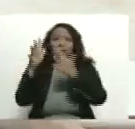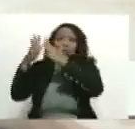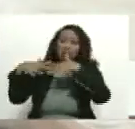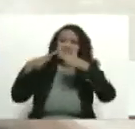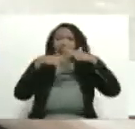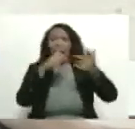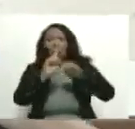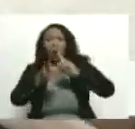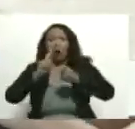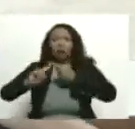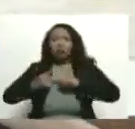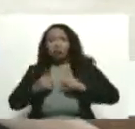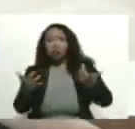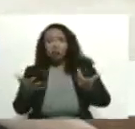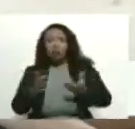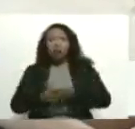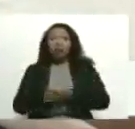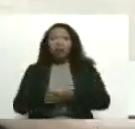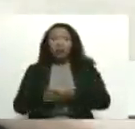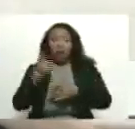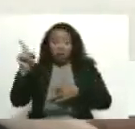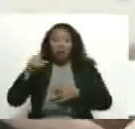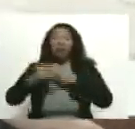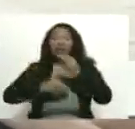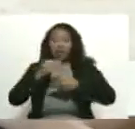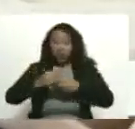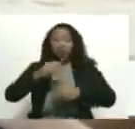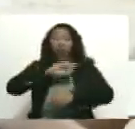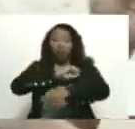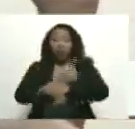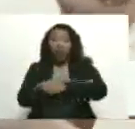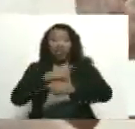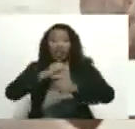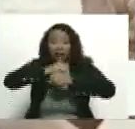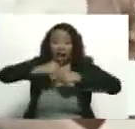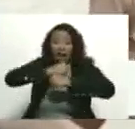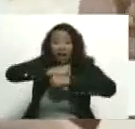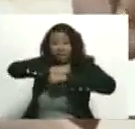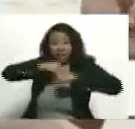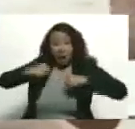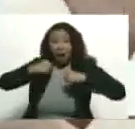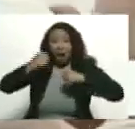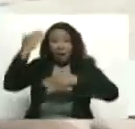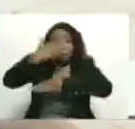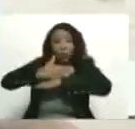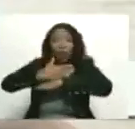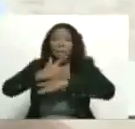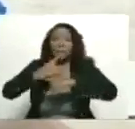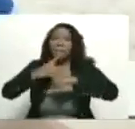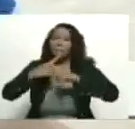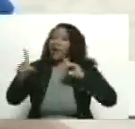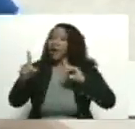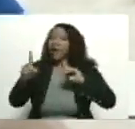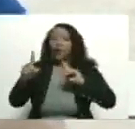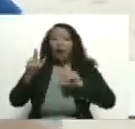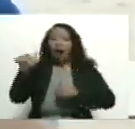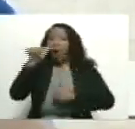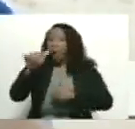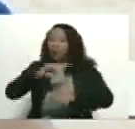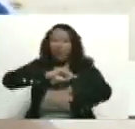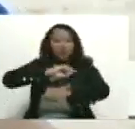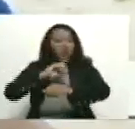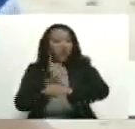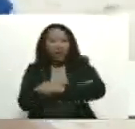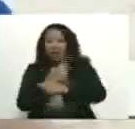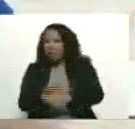concreto allí abajo concreto que se hizo bien fuerte y se amarró el muro sobre eso pero la fuerza naturaleza Usted sabe que son